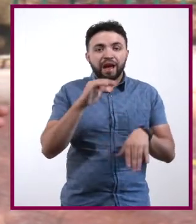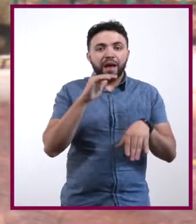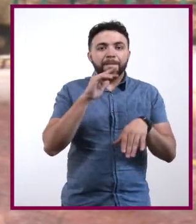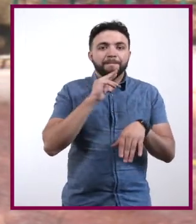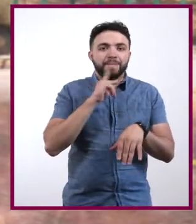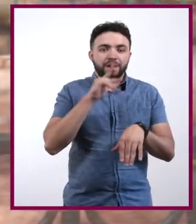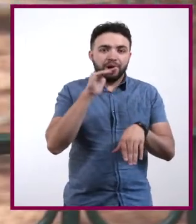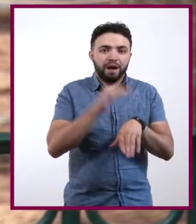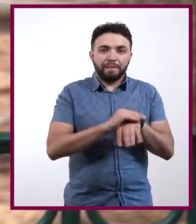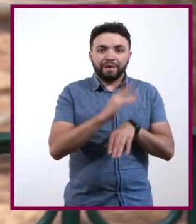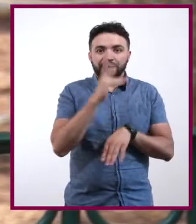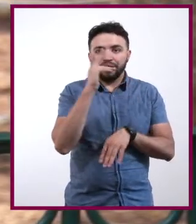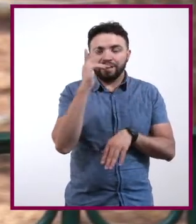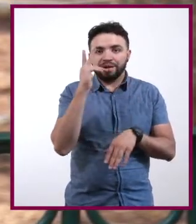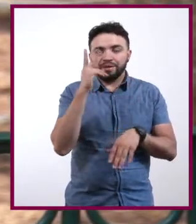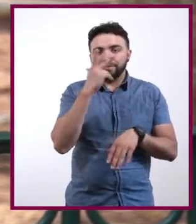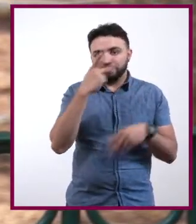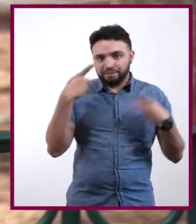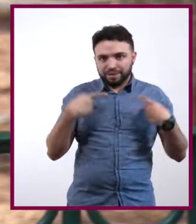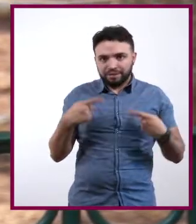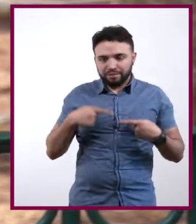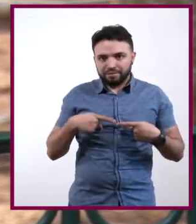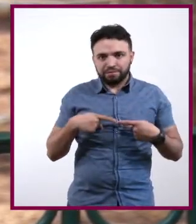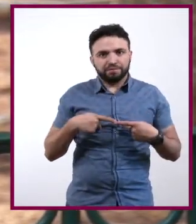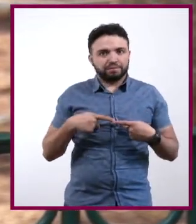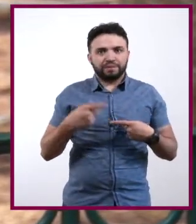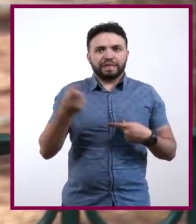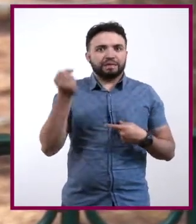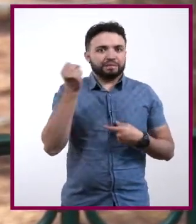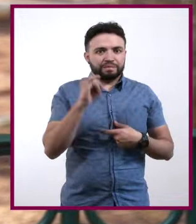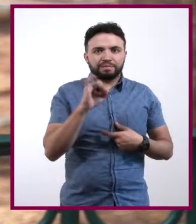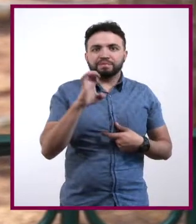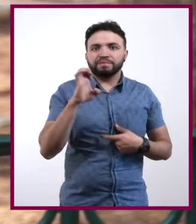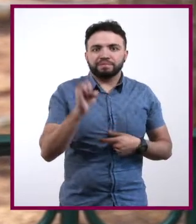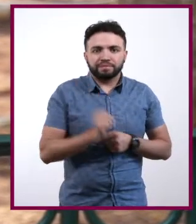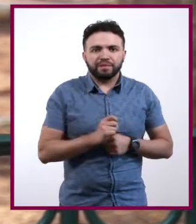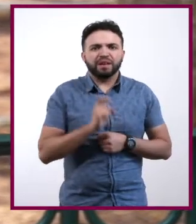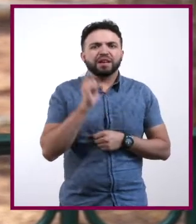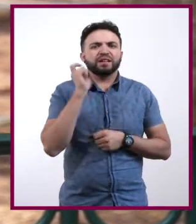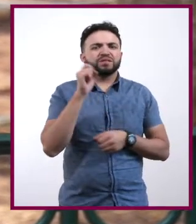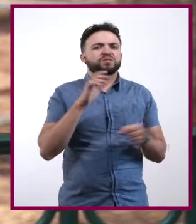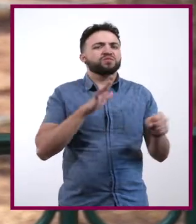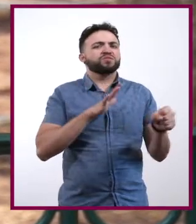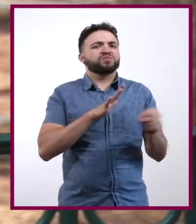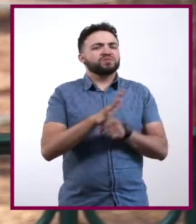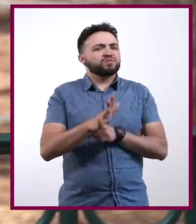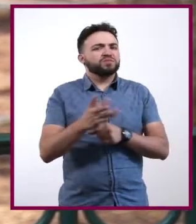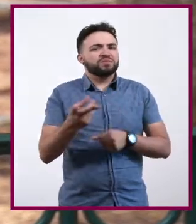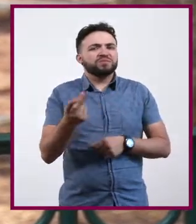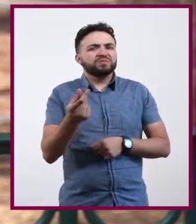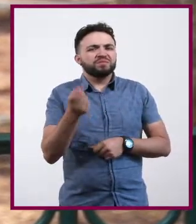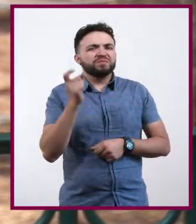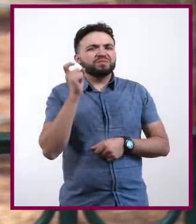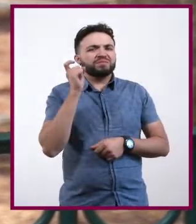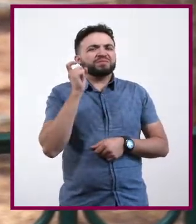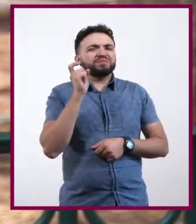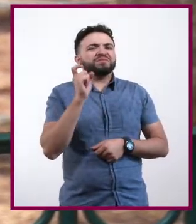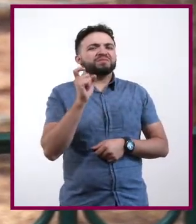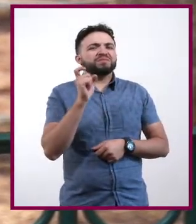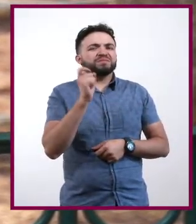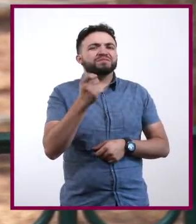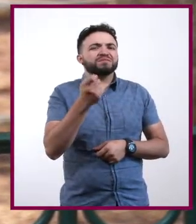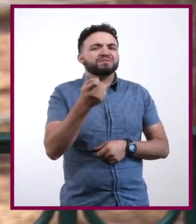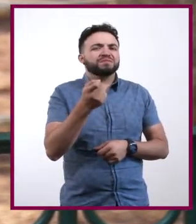amigo del hombre. Así es, Fer. Hoy vamos a conocer el significado de los perros en dos manifestaciones artísticas representativas del